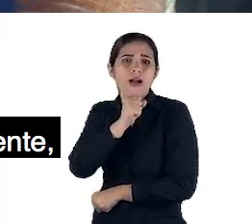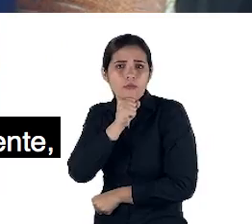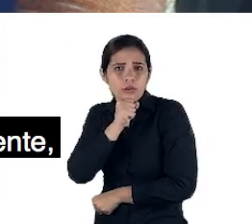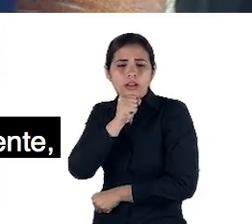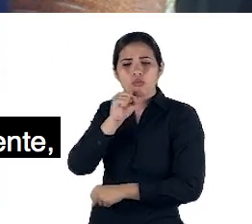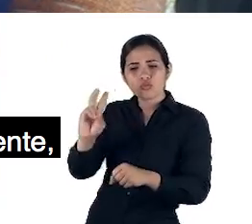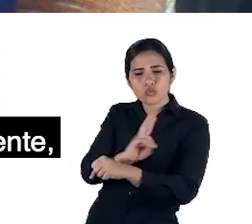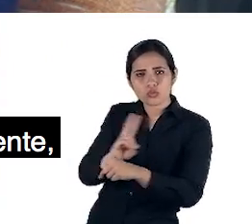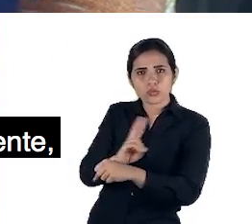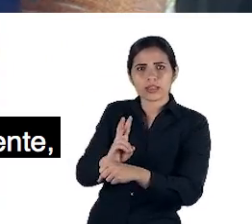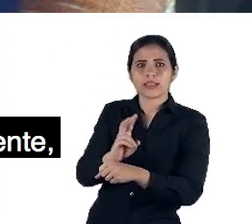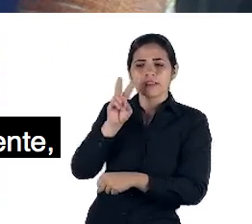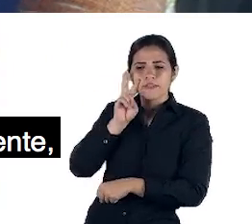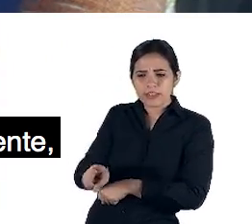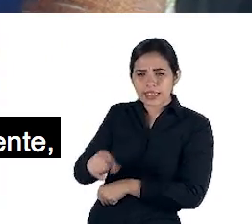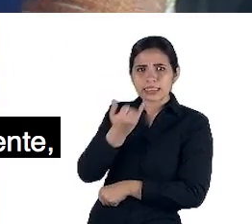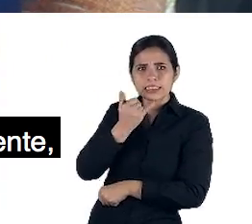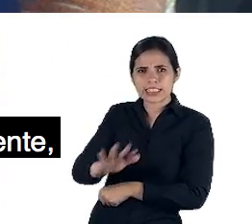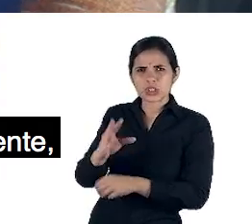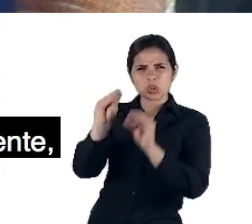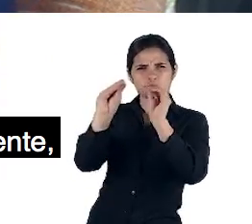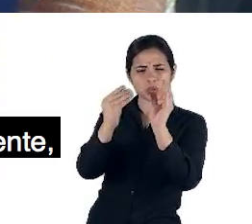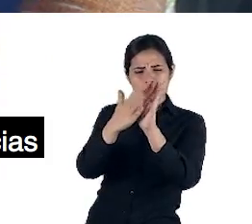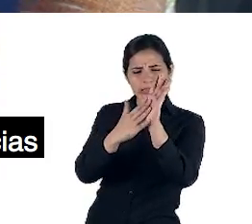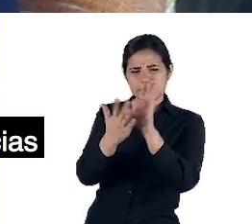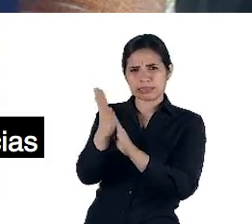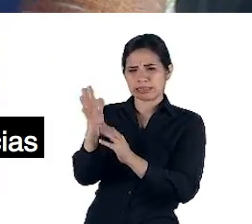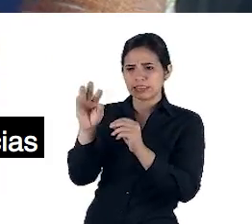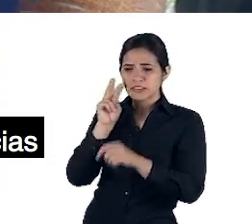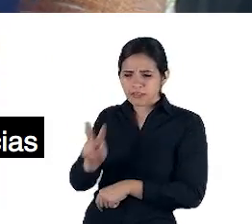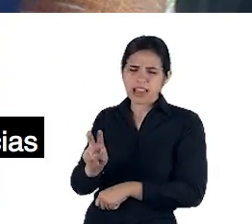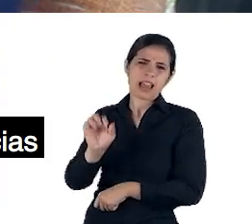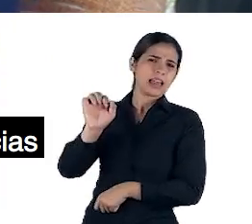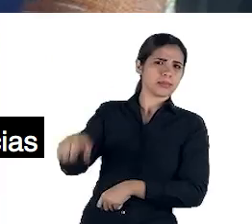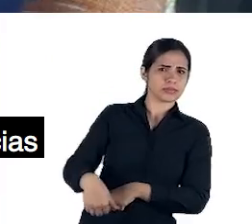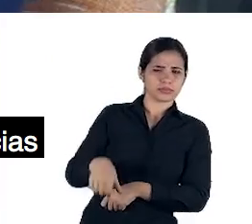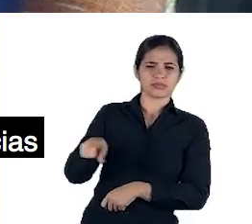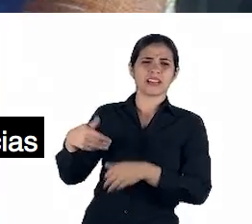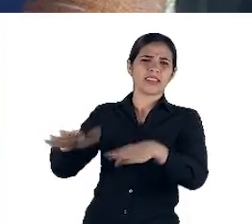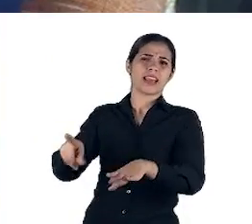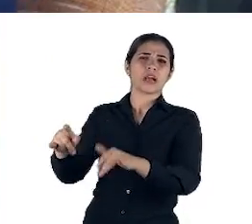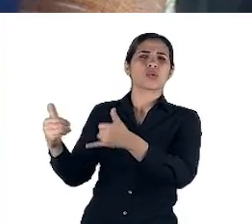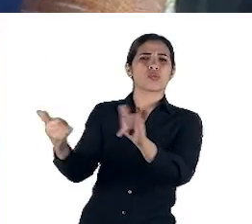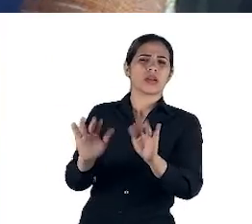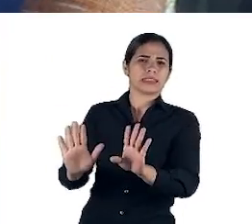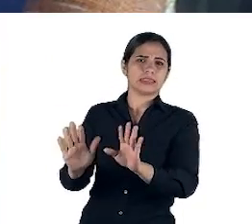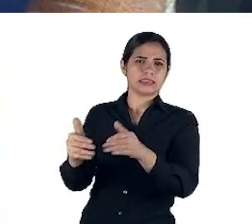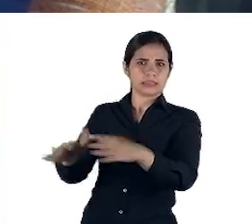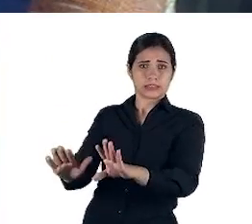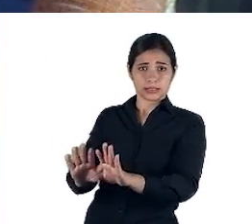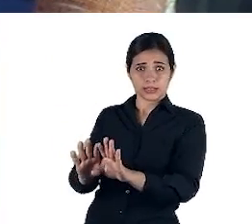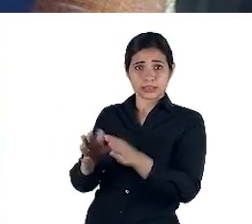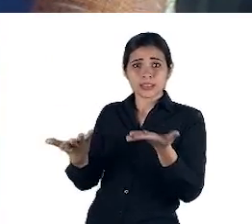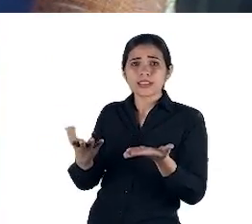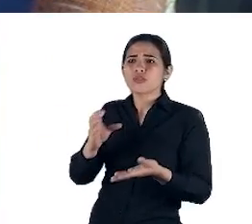que vienen con manos sucias? Que es algo tan corriente que vemos niños que están jugando porque tienen las manos sucias después del juego.